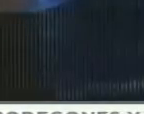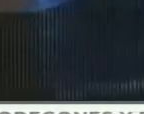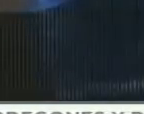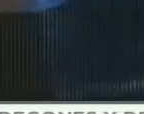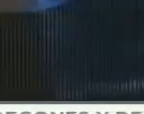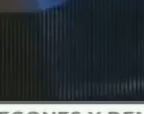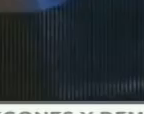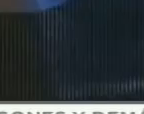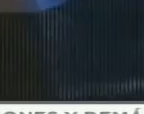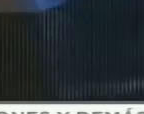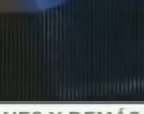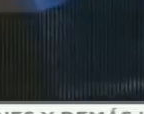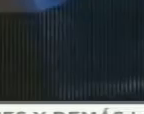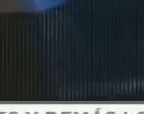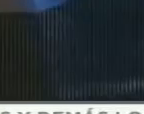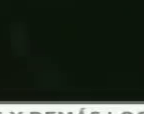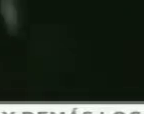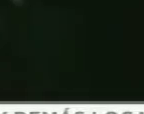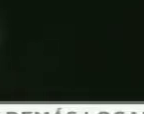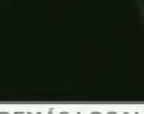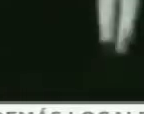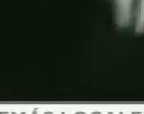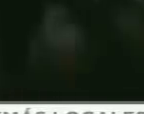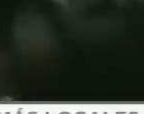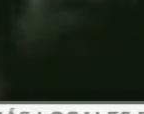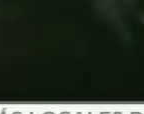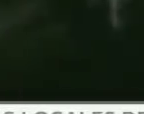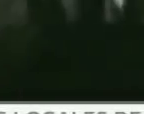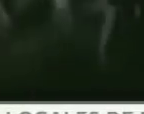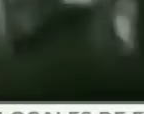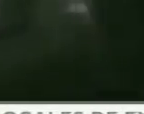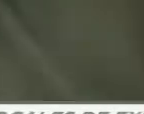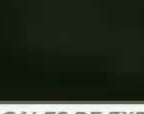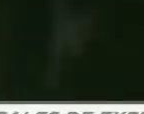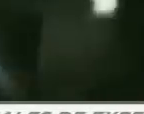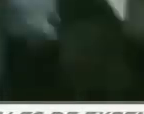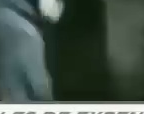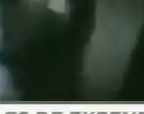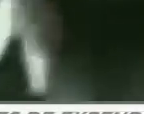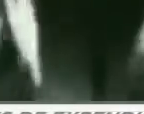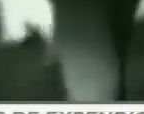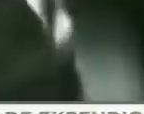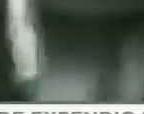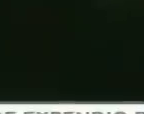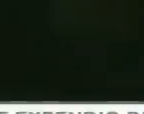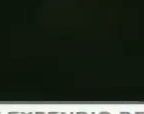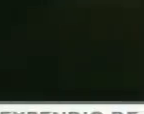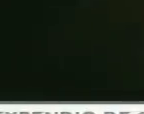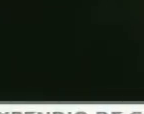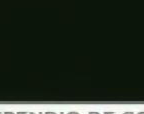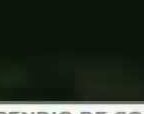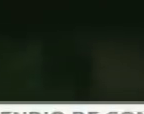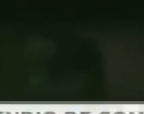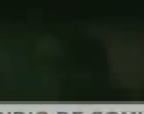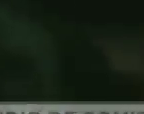hacerle creer al pueblo que el presidente había renunciado, cuando en realidad lo tenían